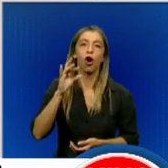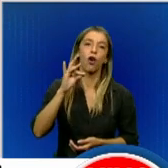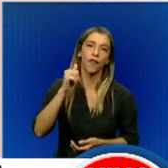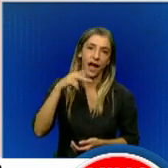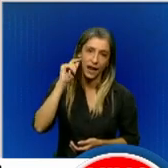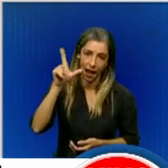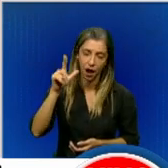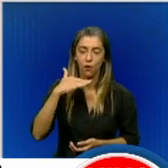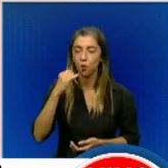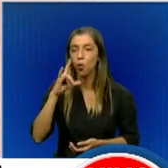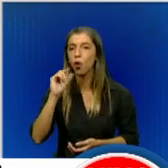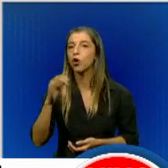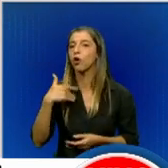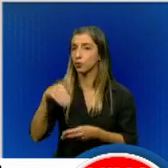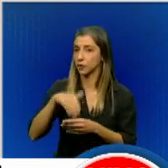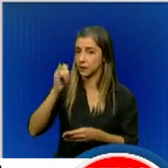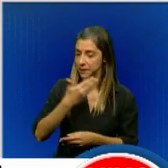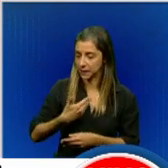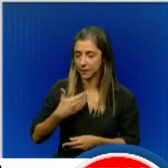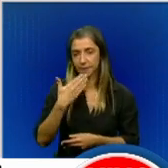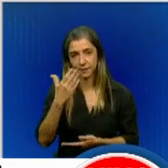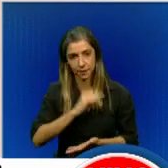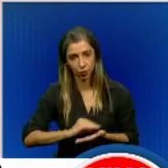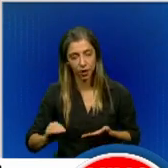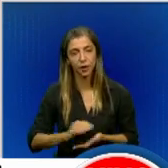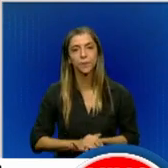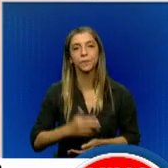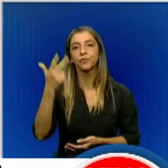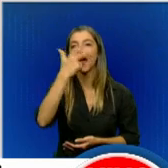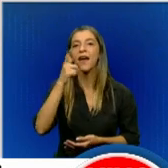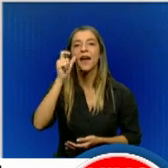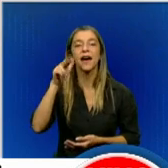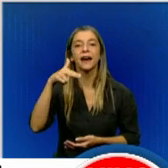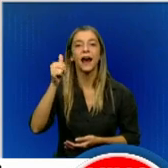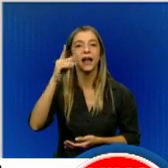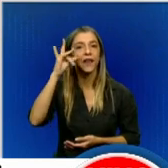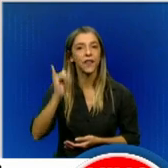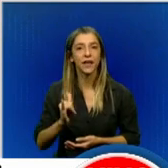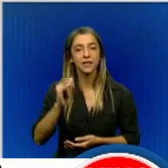afirmativo presidente gracias diputado hernández estela